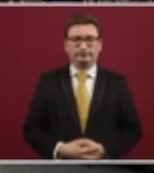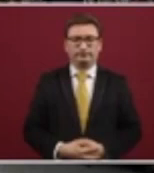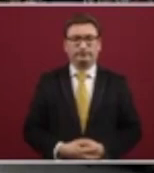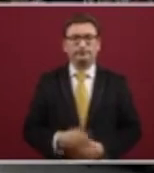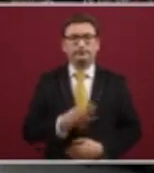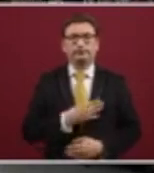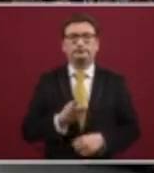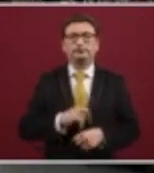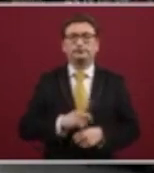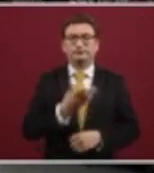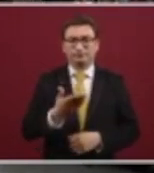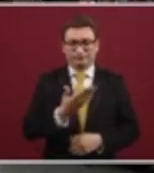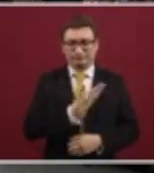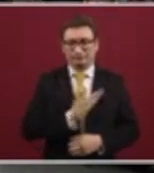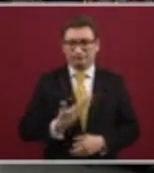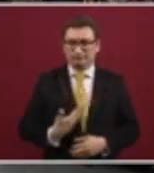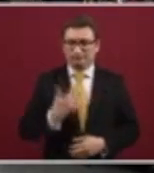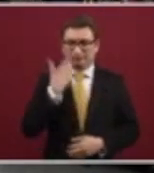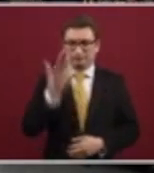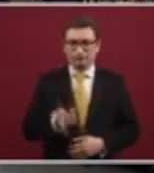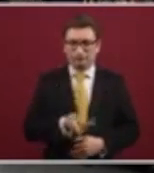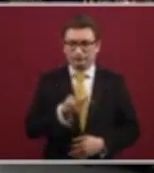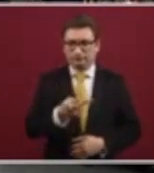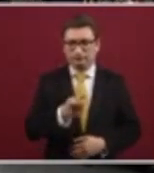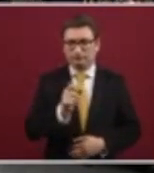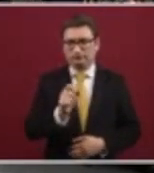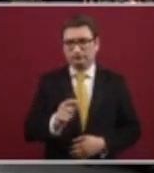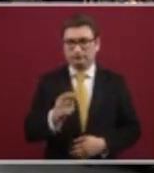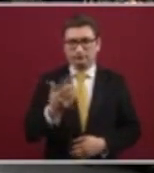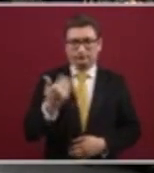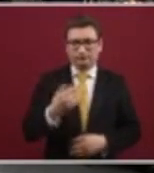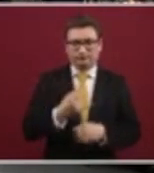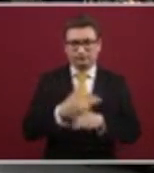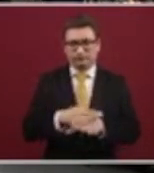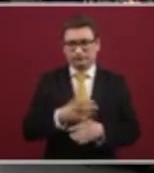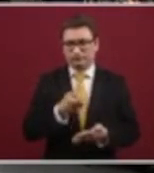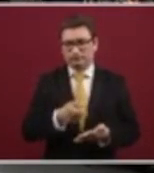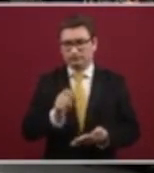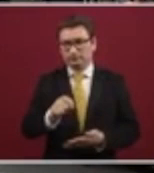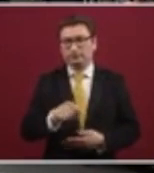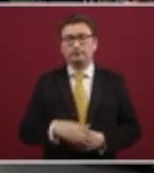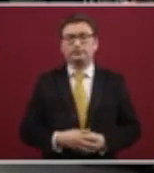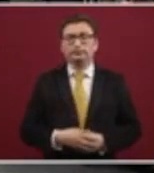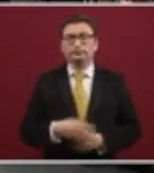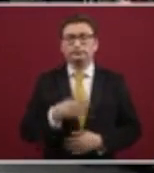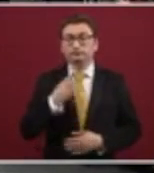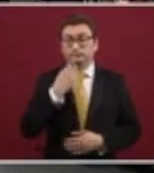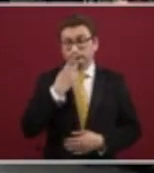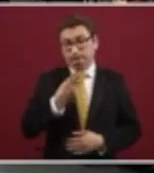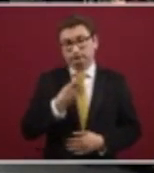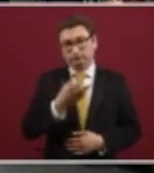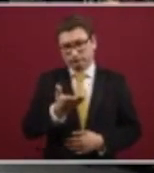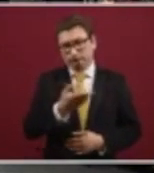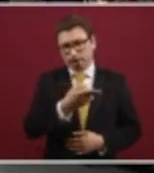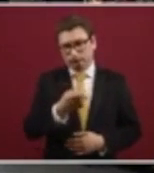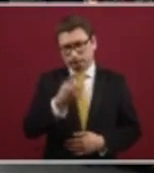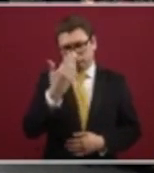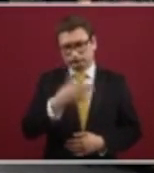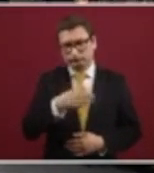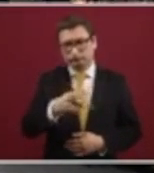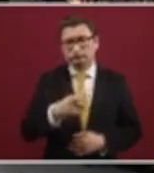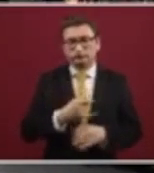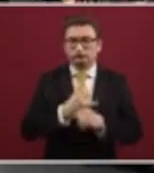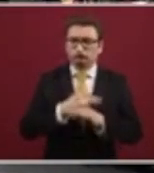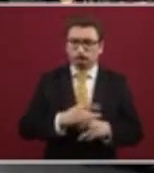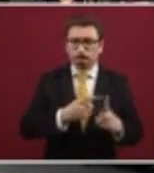Buenos días, presidente. Preguntarle sobre justo esta nota. Se dice, usted toma en cuenta las